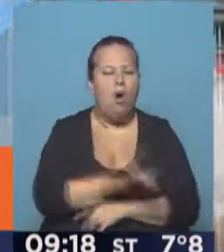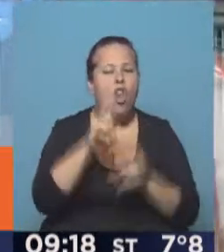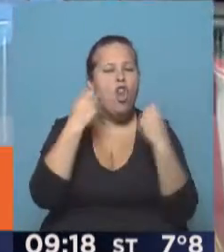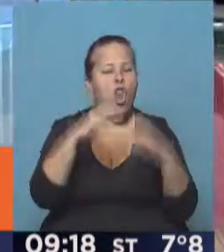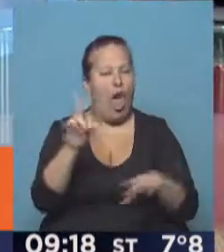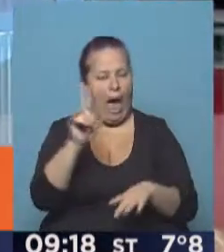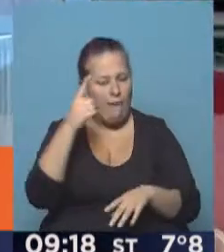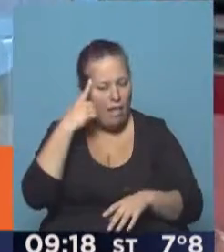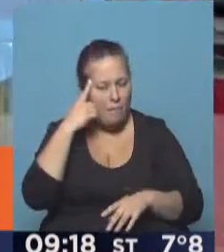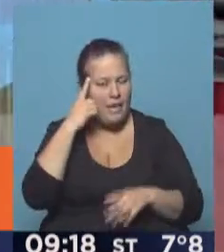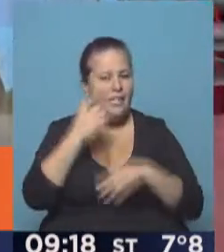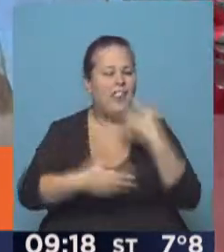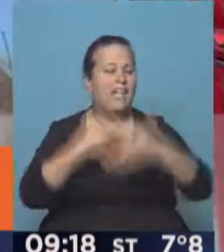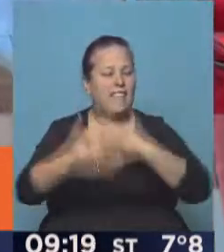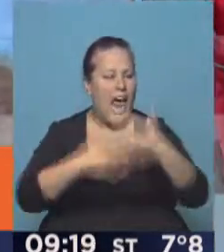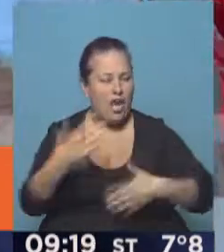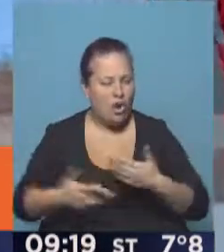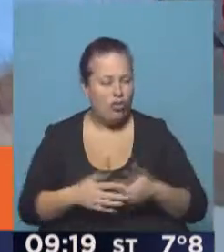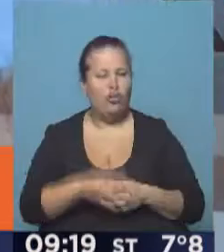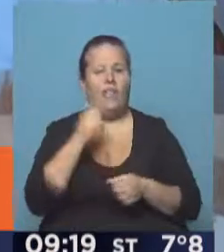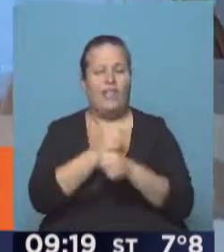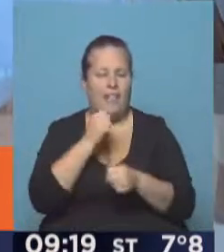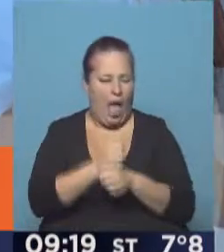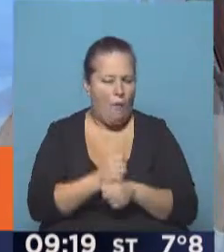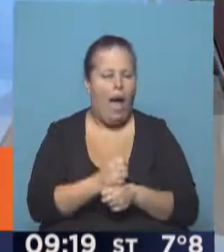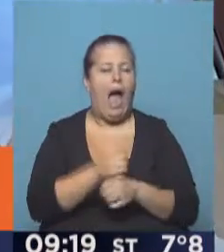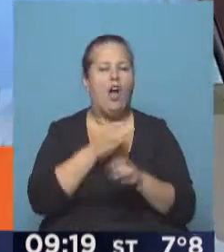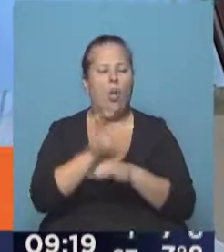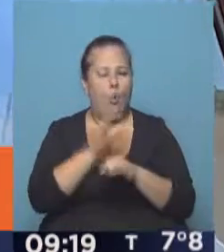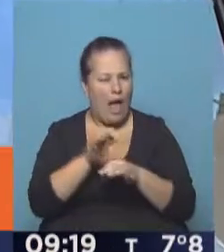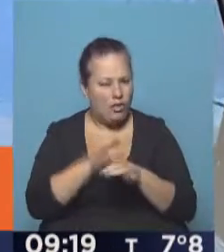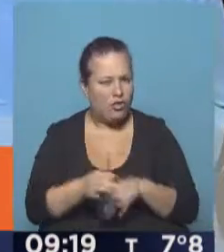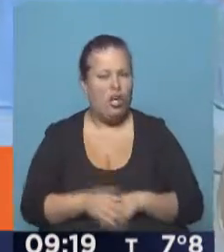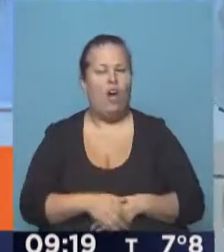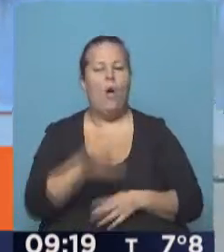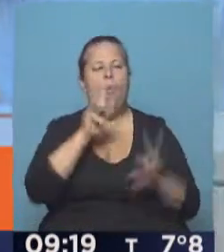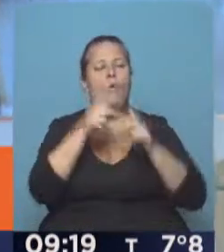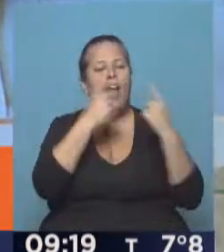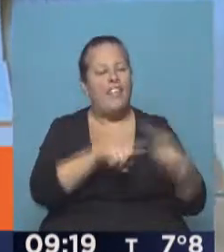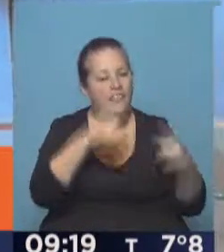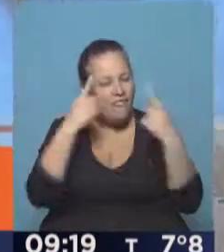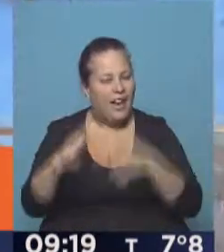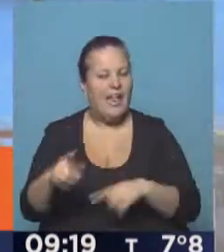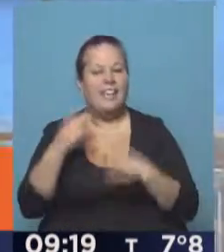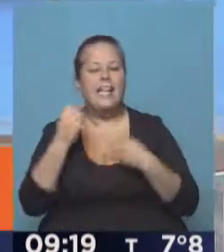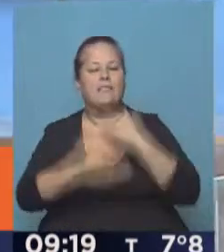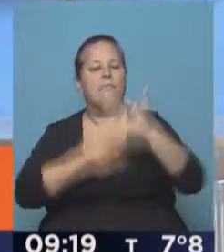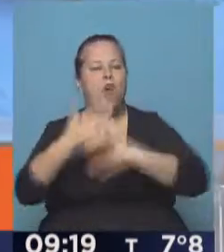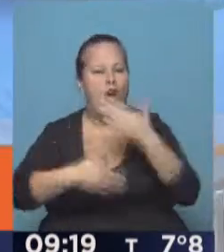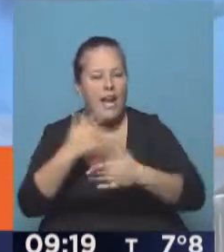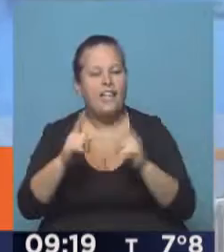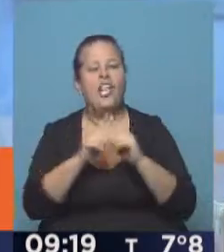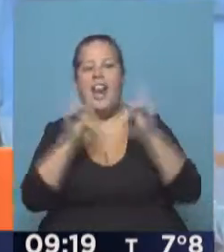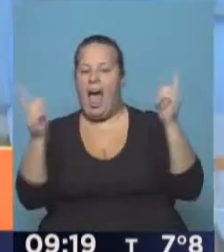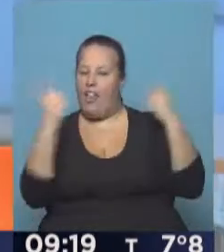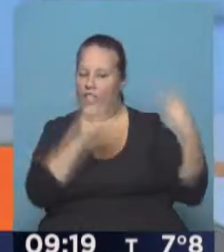abandonar la idea del desarrollo de la inscripción en el trabajo, en la educación, diferenciar muy bien qué es progreso de